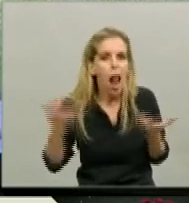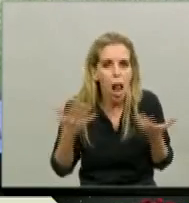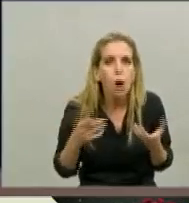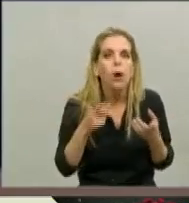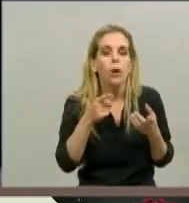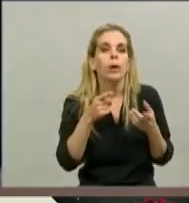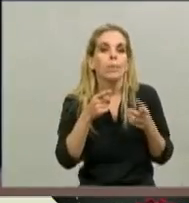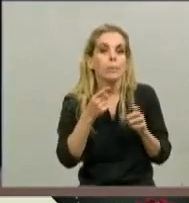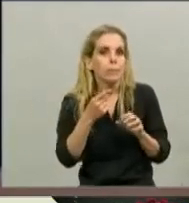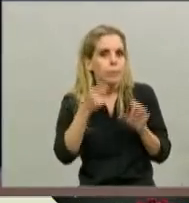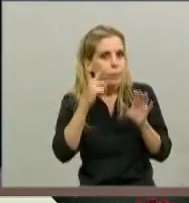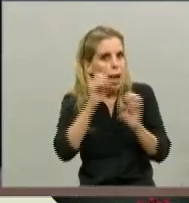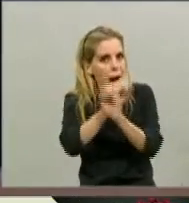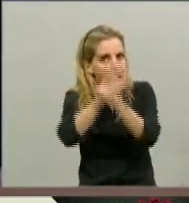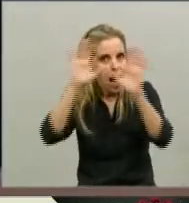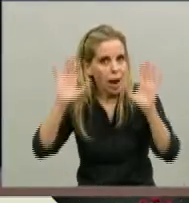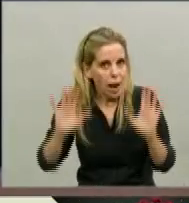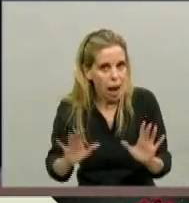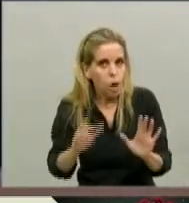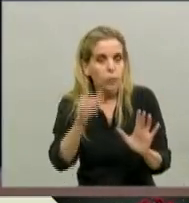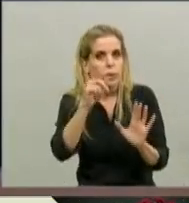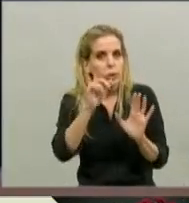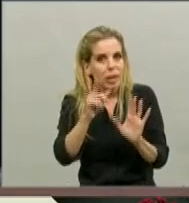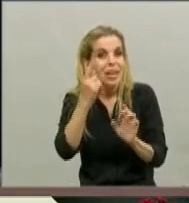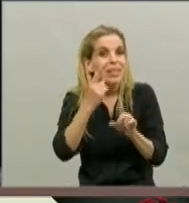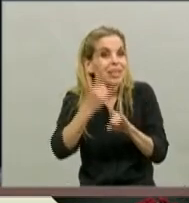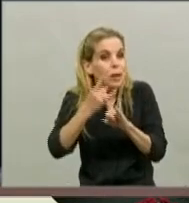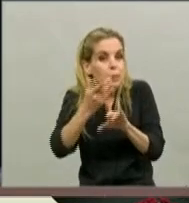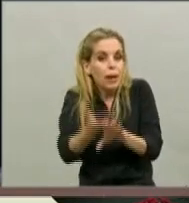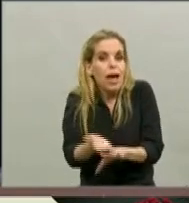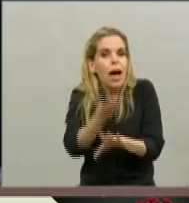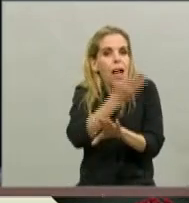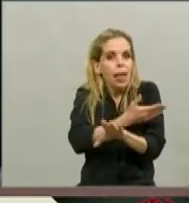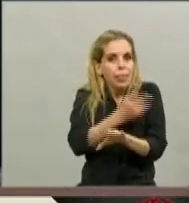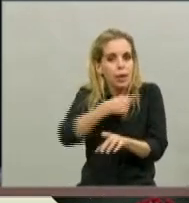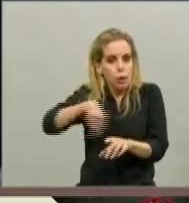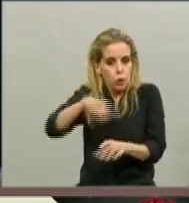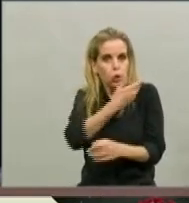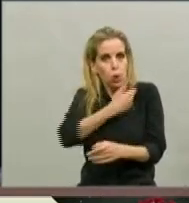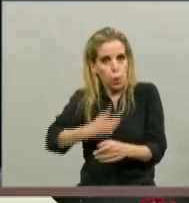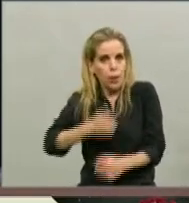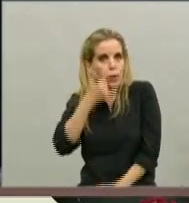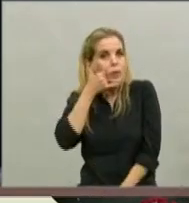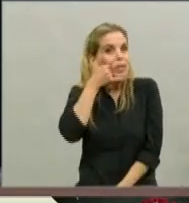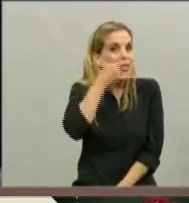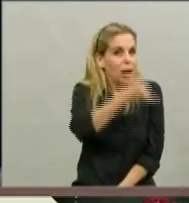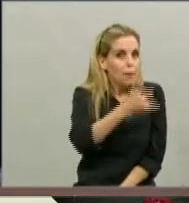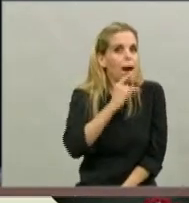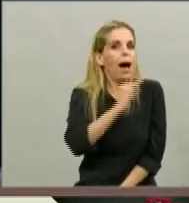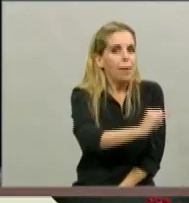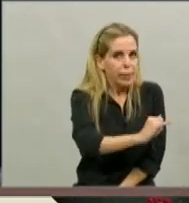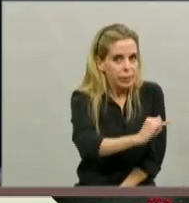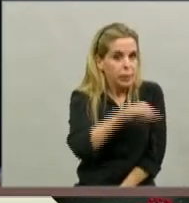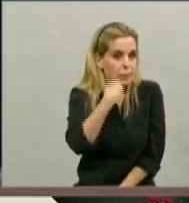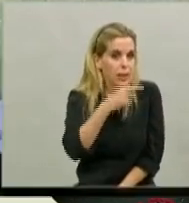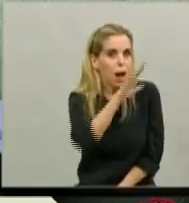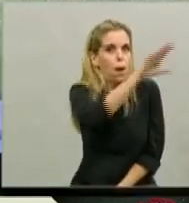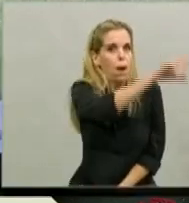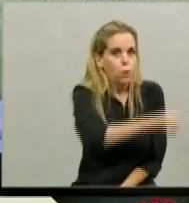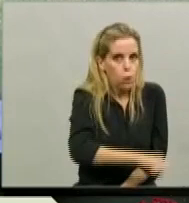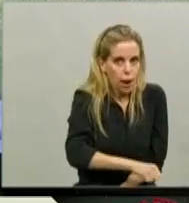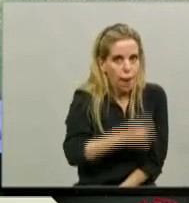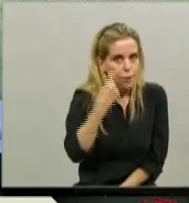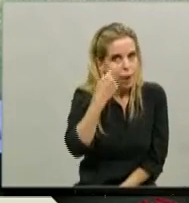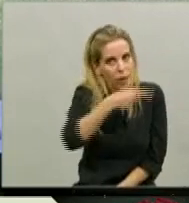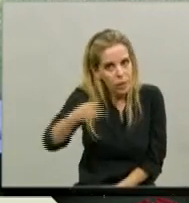para que no haya alguna preocupación con la seguridad, siempre los llamamos por teléfono antes para avisarles que los vamos a ir a buscar para testearlos.